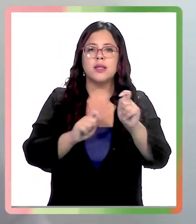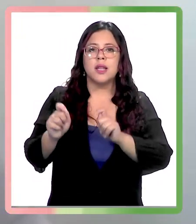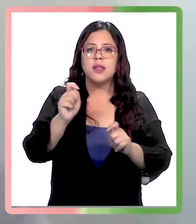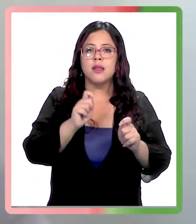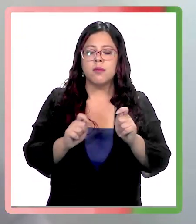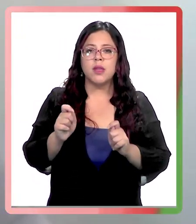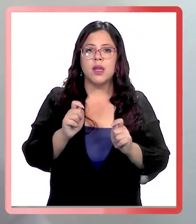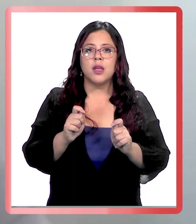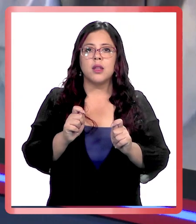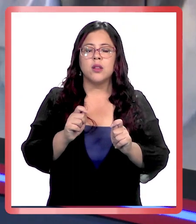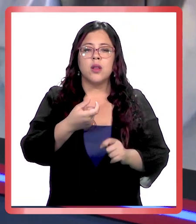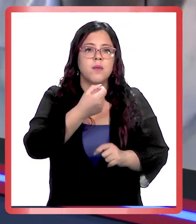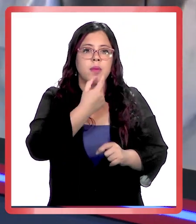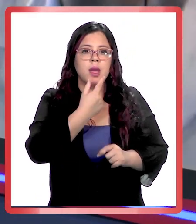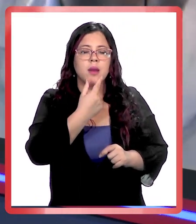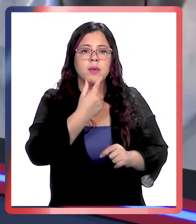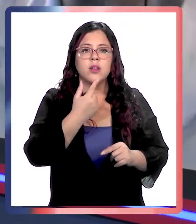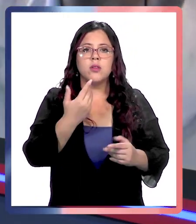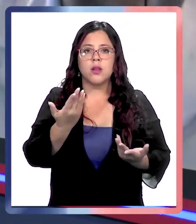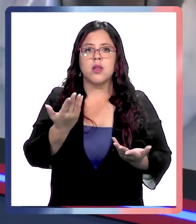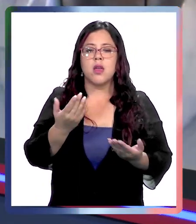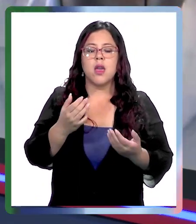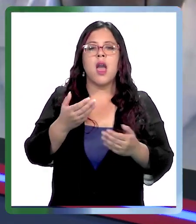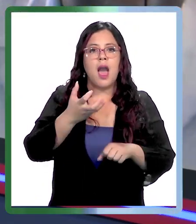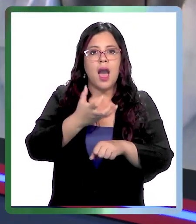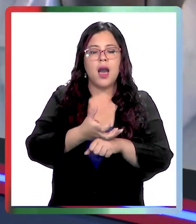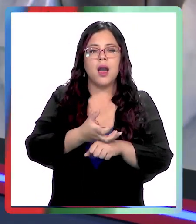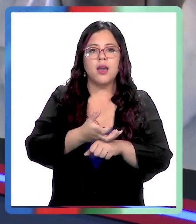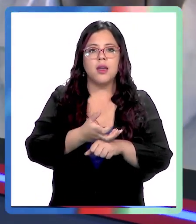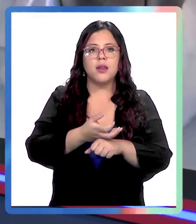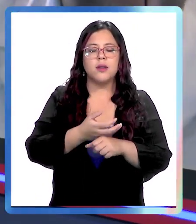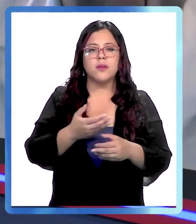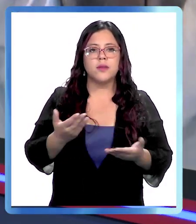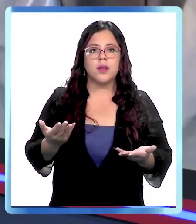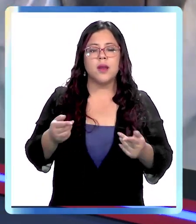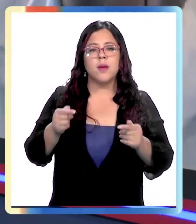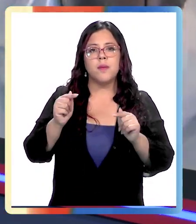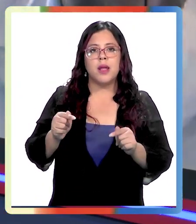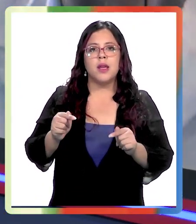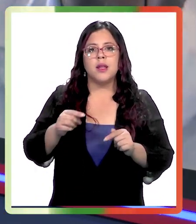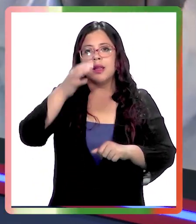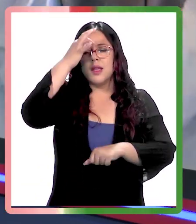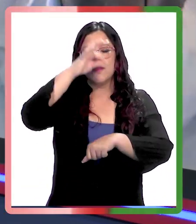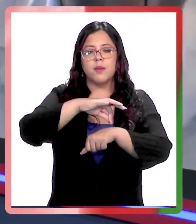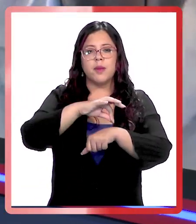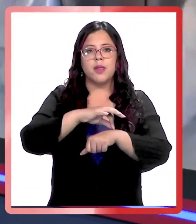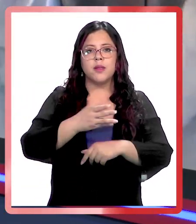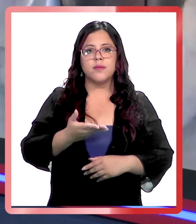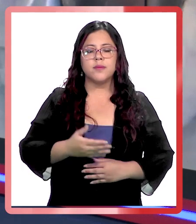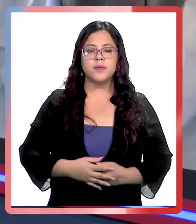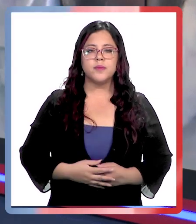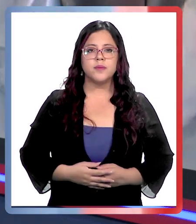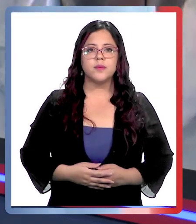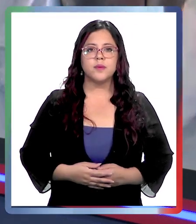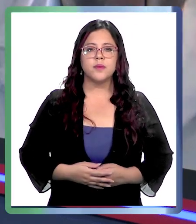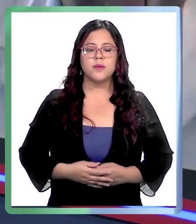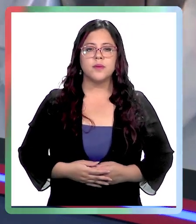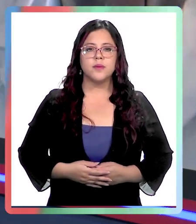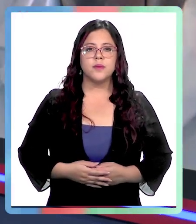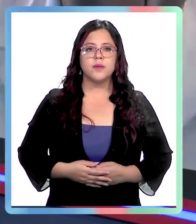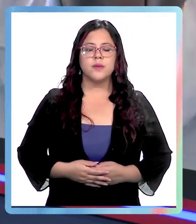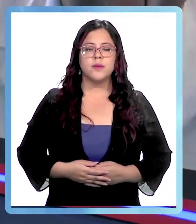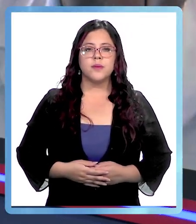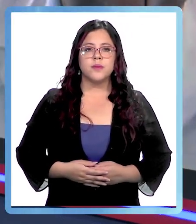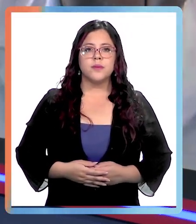el cáncer colorectal. Perfecto. Doctor, y en esa misma línea, ¿qué tratamientos y medicamentos también hay